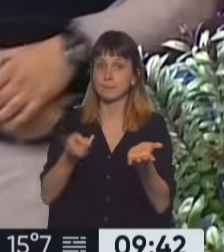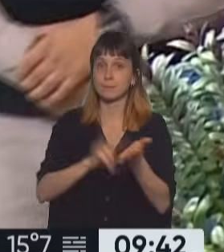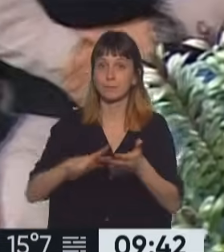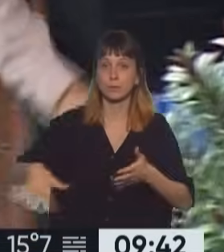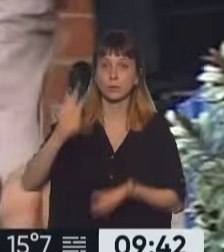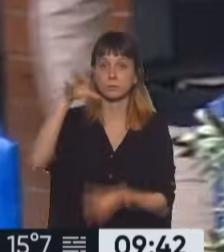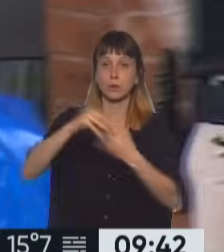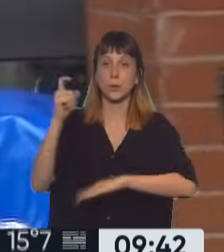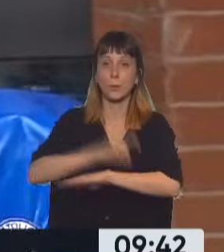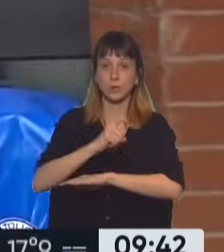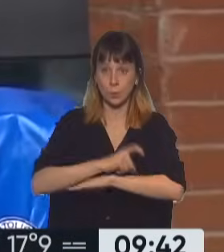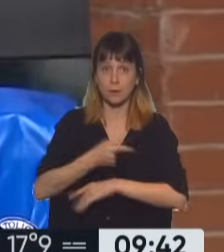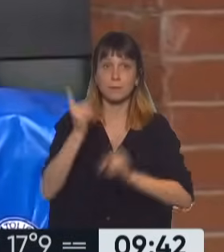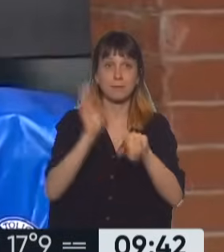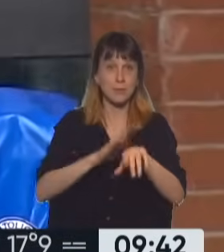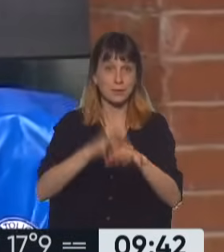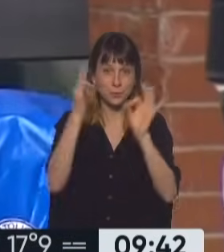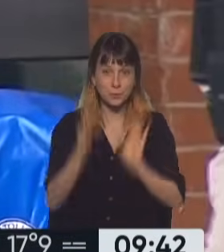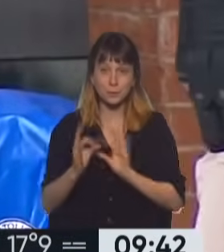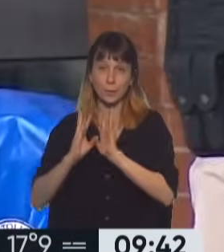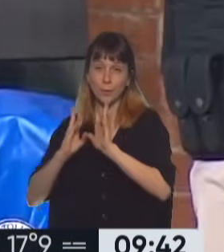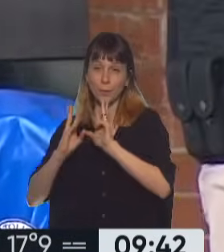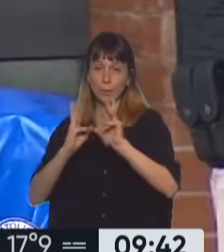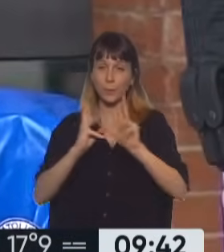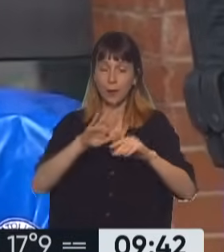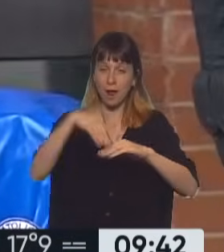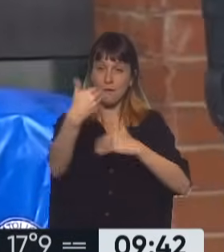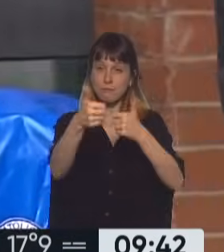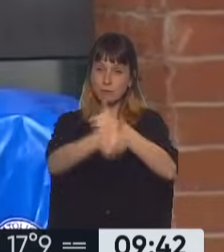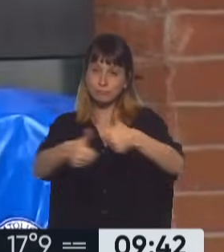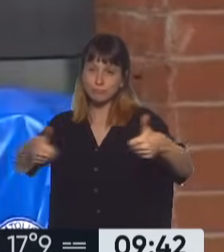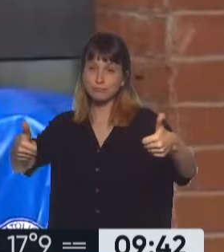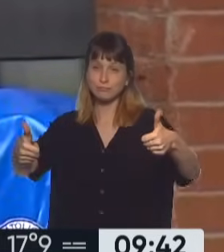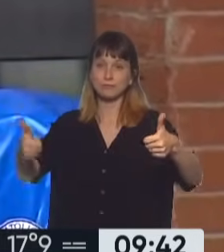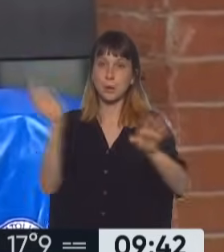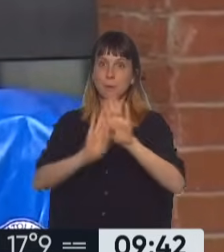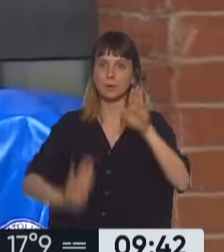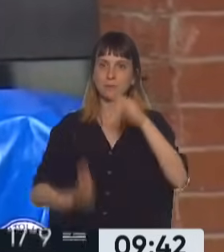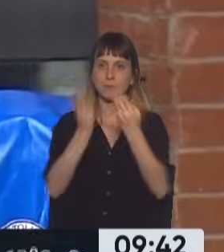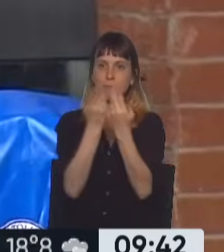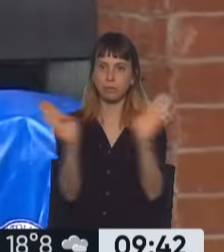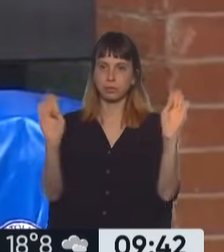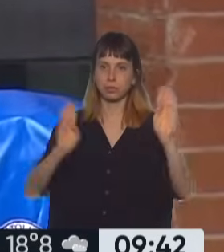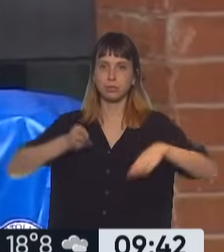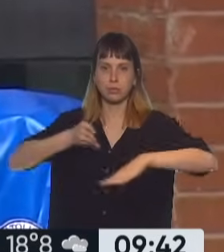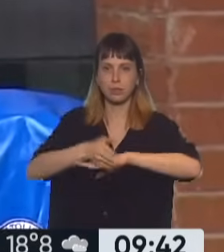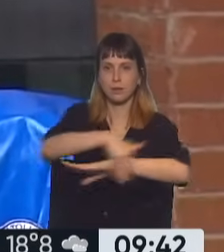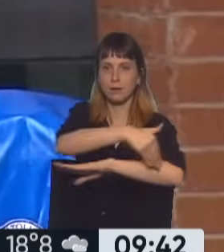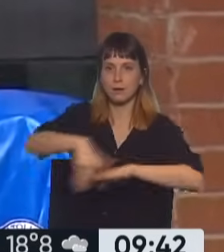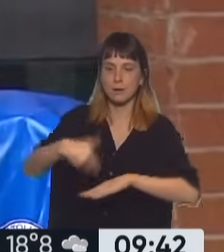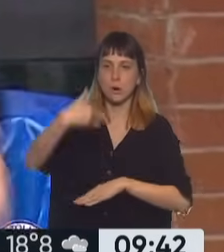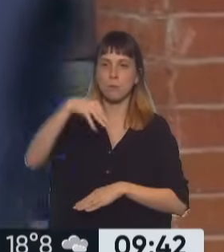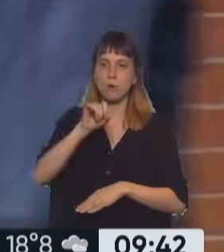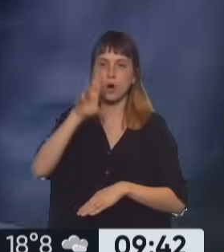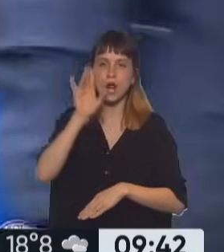lo va a ver cuando se dirija a lo que es la parte exterior y puerta principal sobre la avenida Alicia Moró